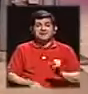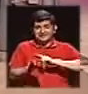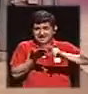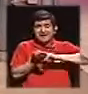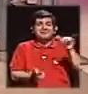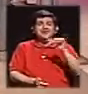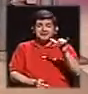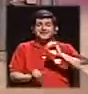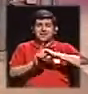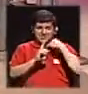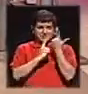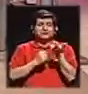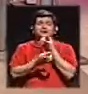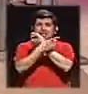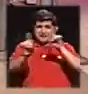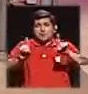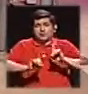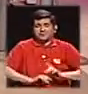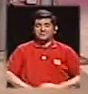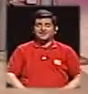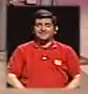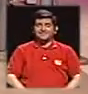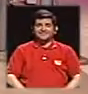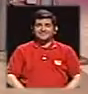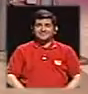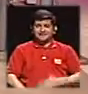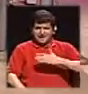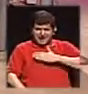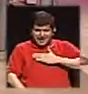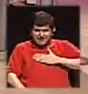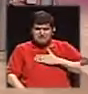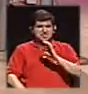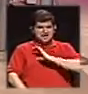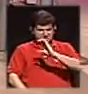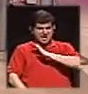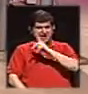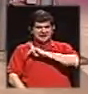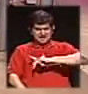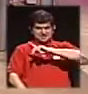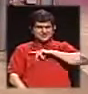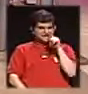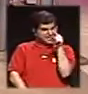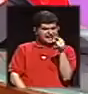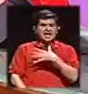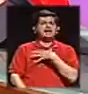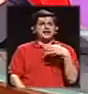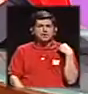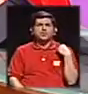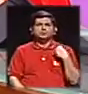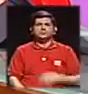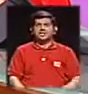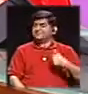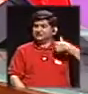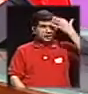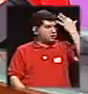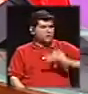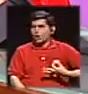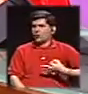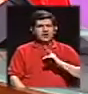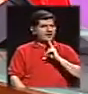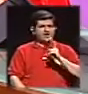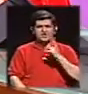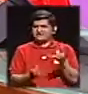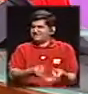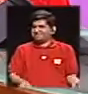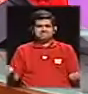Nacional también debería ser socialdemócrata. Por supuesto. ¿Verdad? Entonces, a mí hay cualidades personales en él que me gustan mucho y no creo que sea